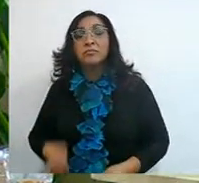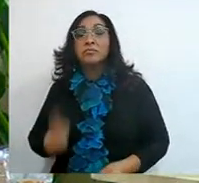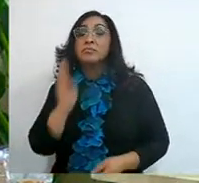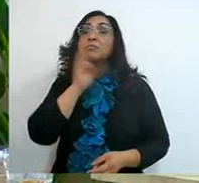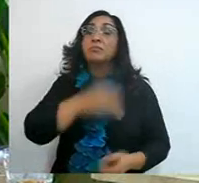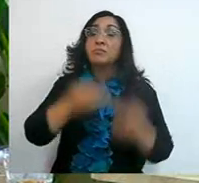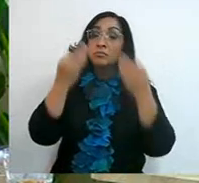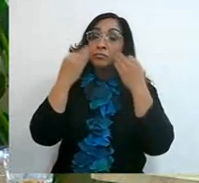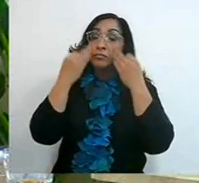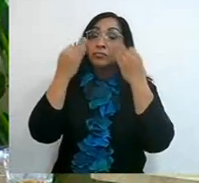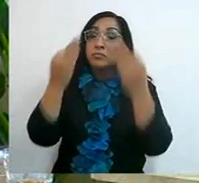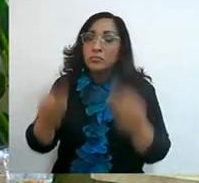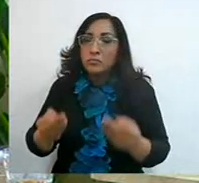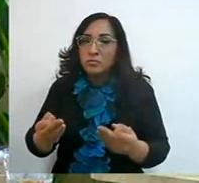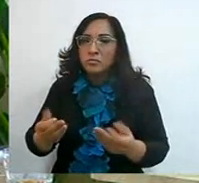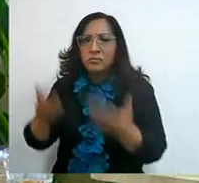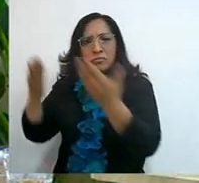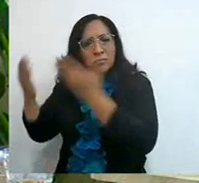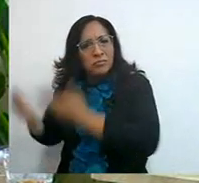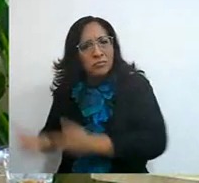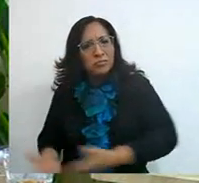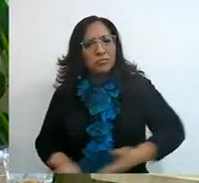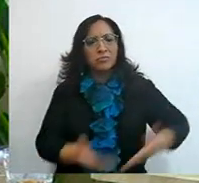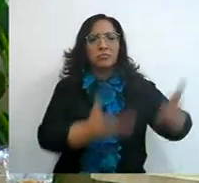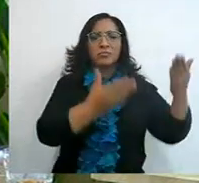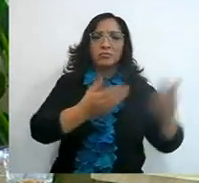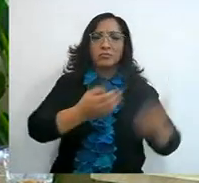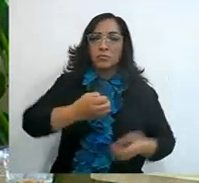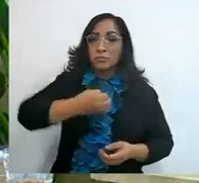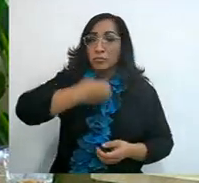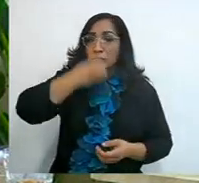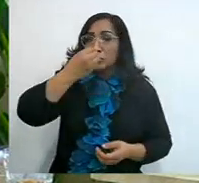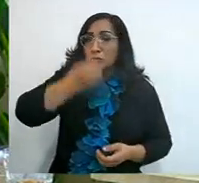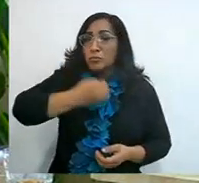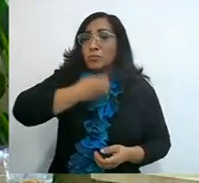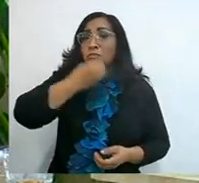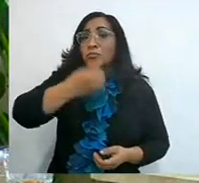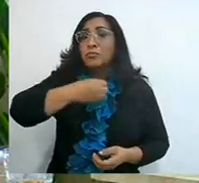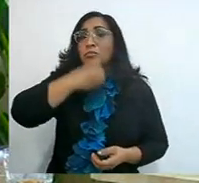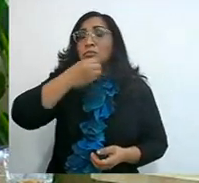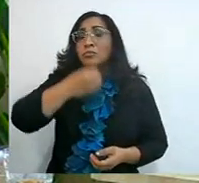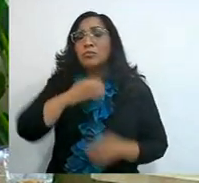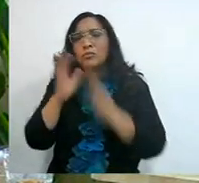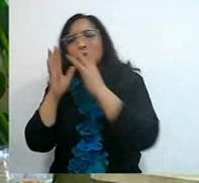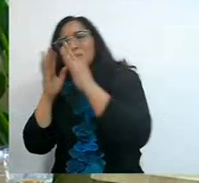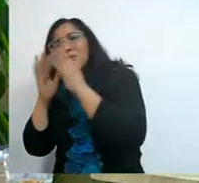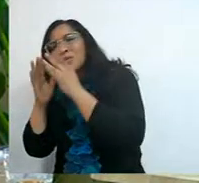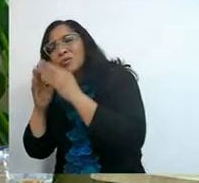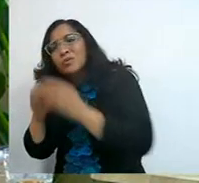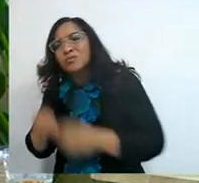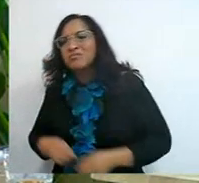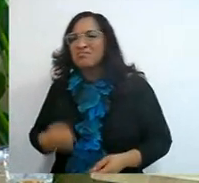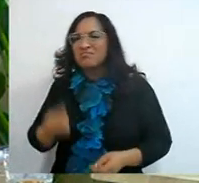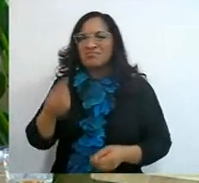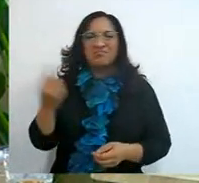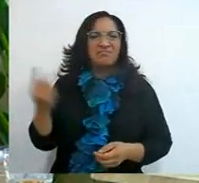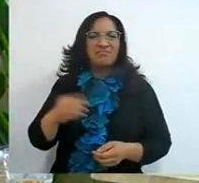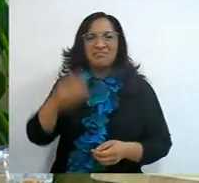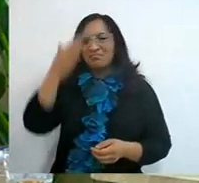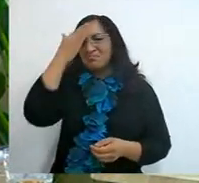por esparcir un rumor que tal vez nunca te constó. Y entraste al gremio de los